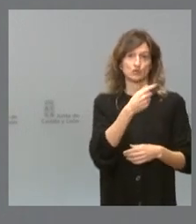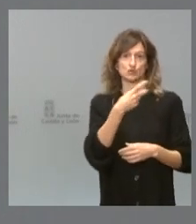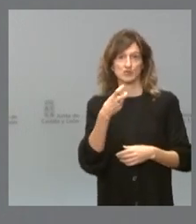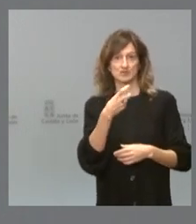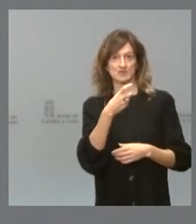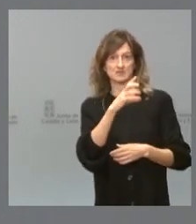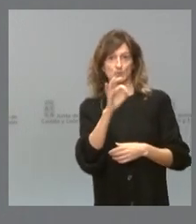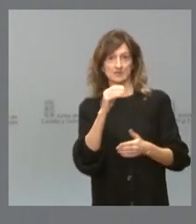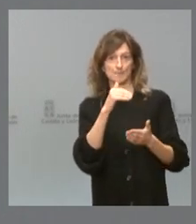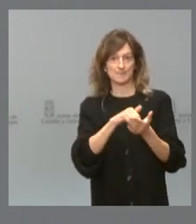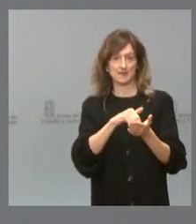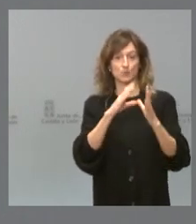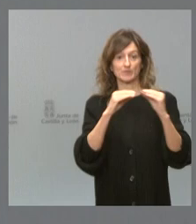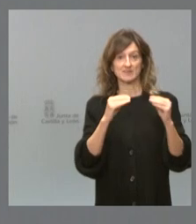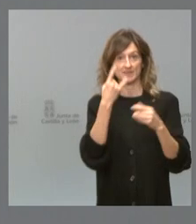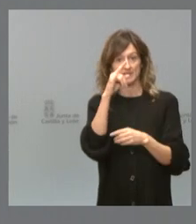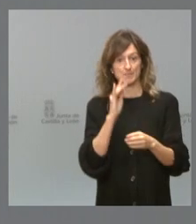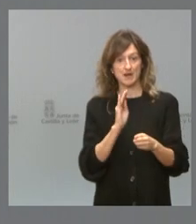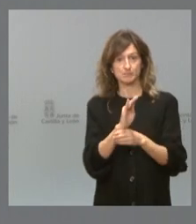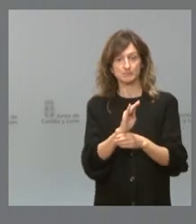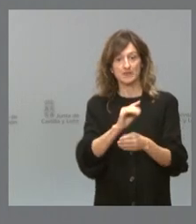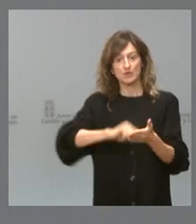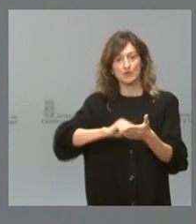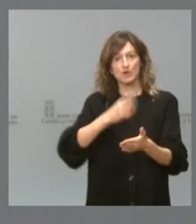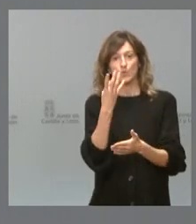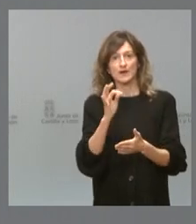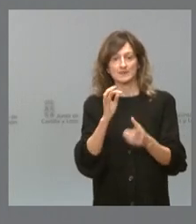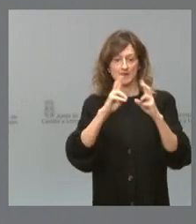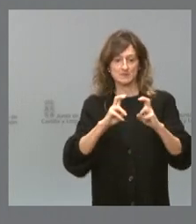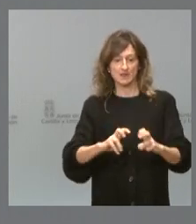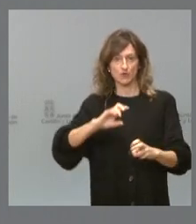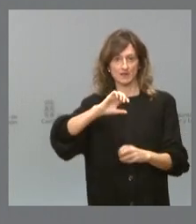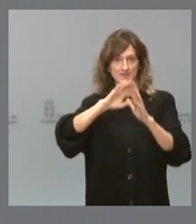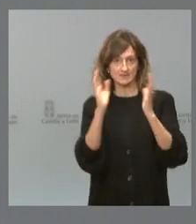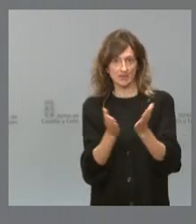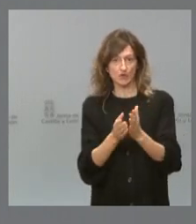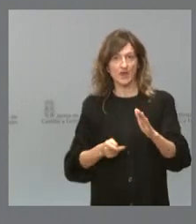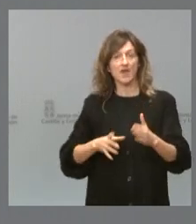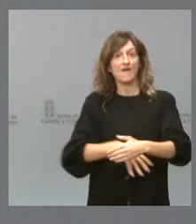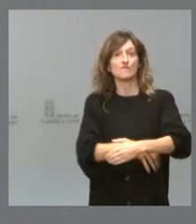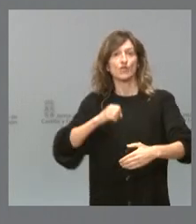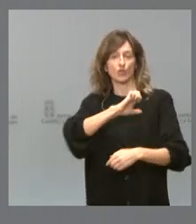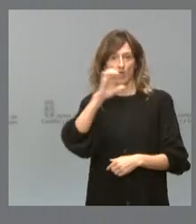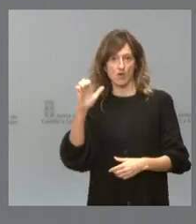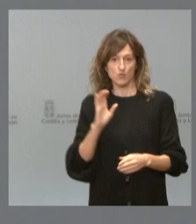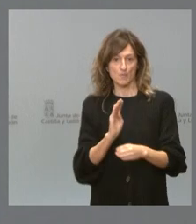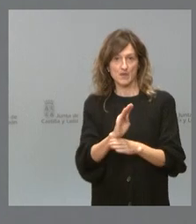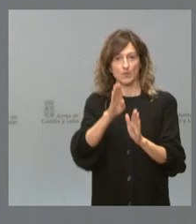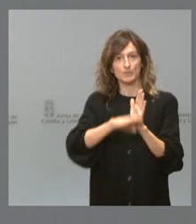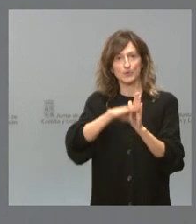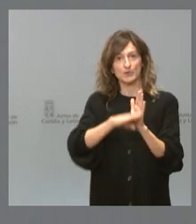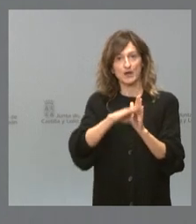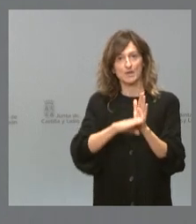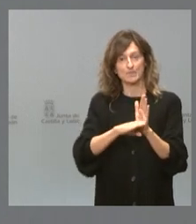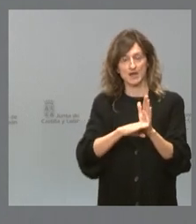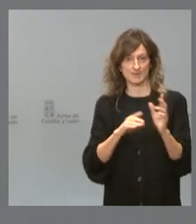a la universidad de Salamanca para contratar a 40 investigadores internacionales con fondos europeos dentro del programa usal